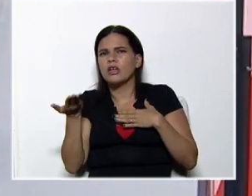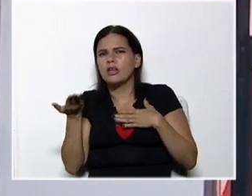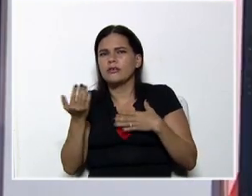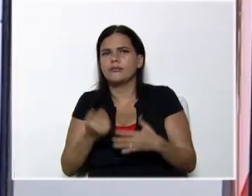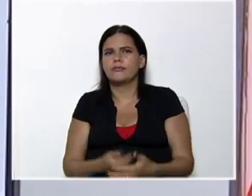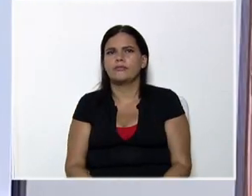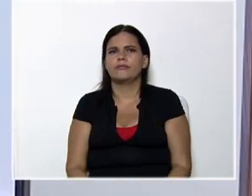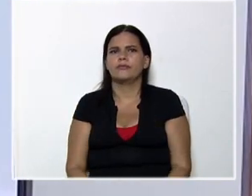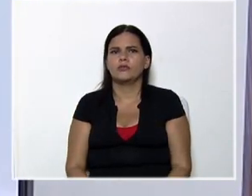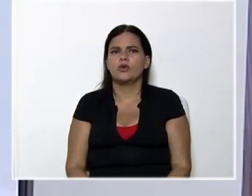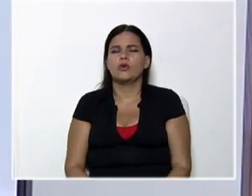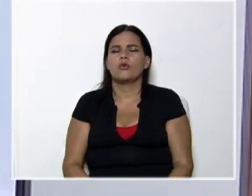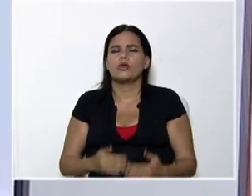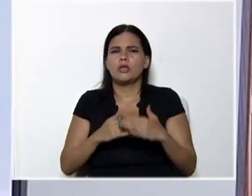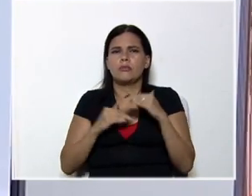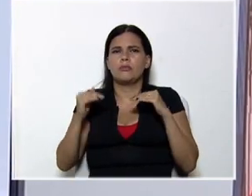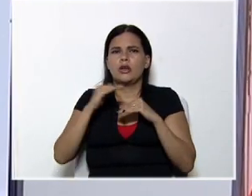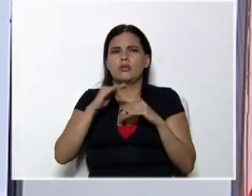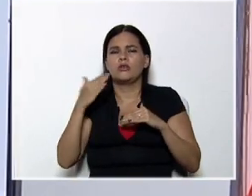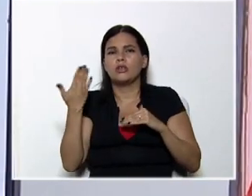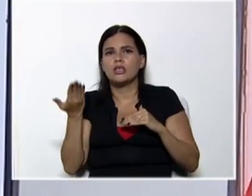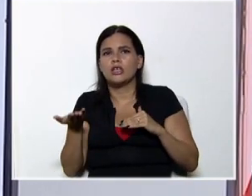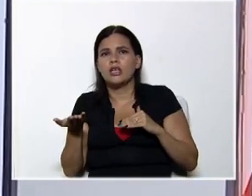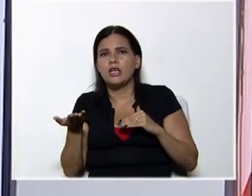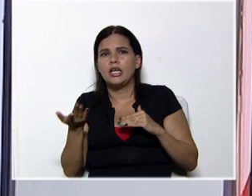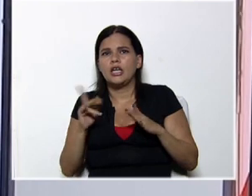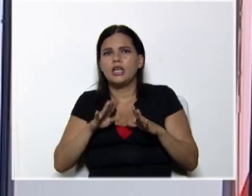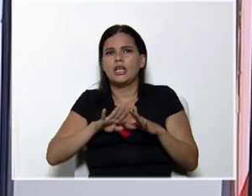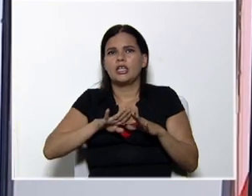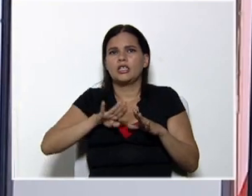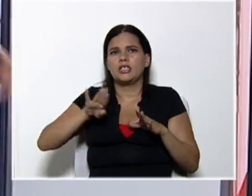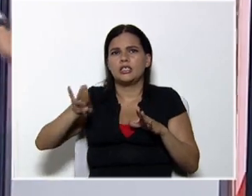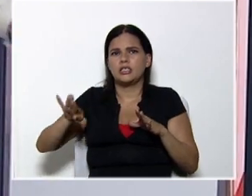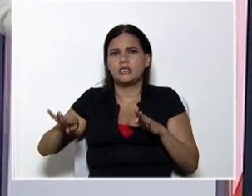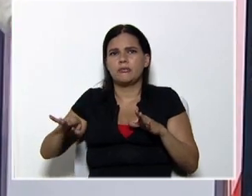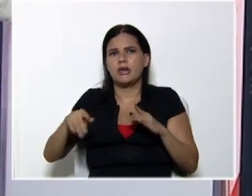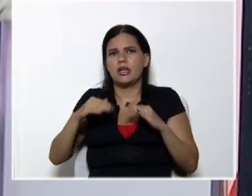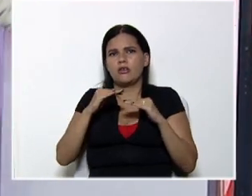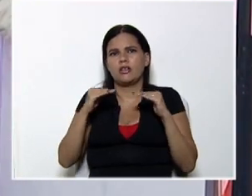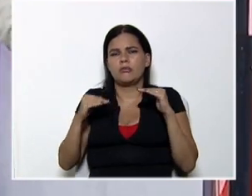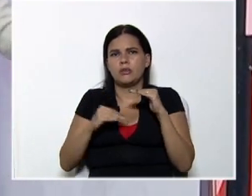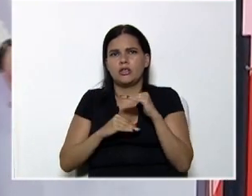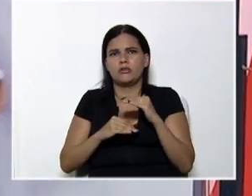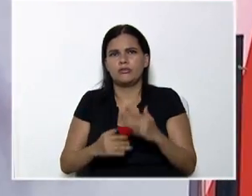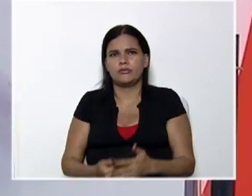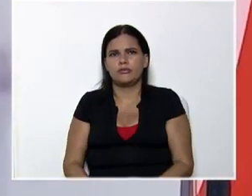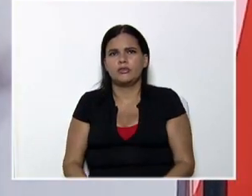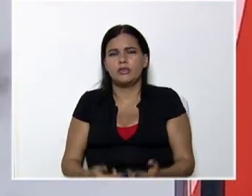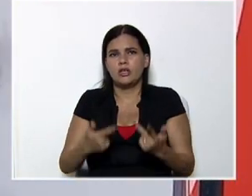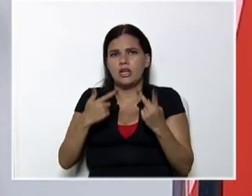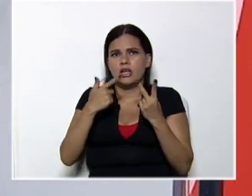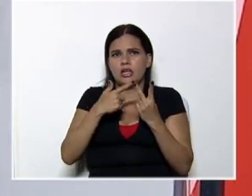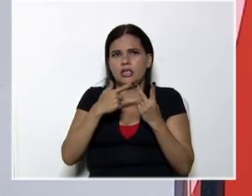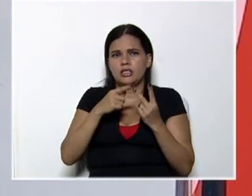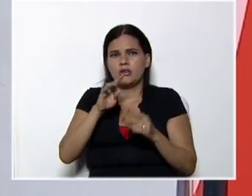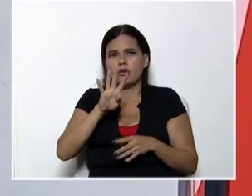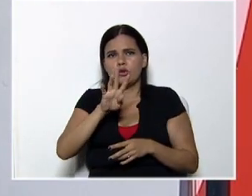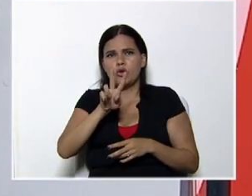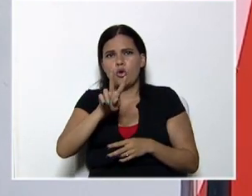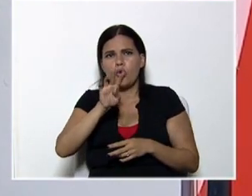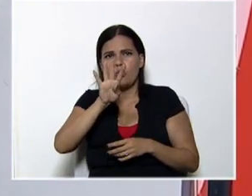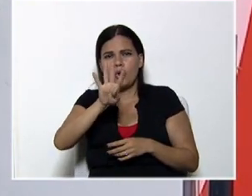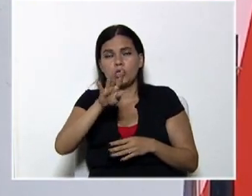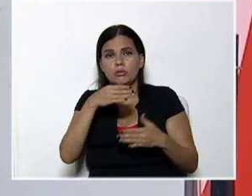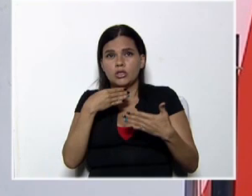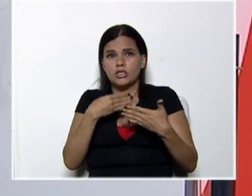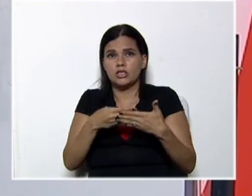mayor que es un intervalo abierto, es decir, que está excluido el término, el 2 y el 4, la raíz, pero cuando es un intervalo